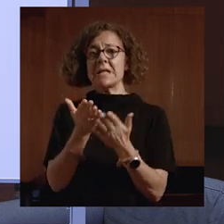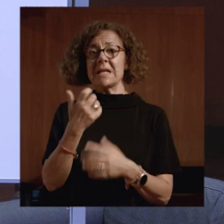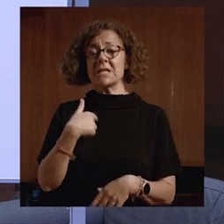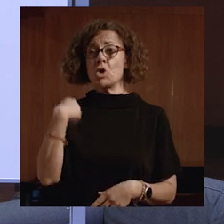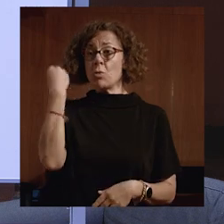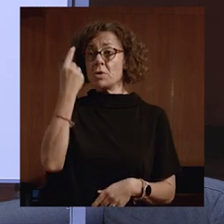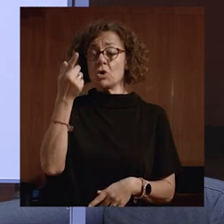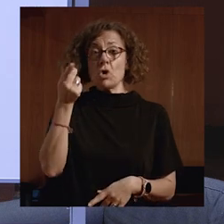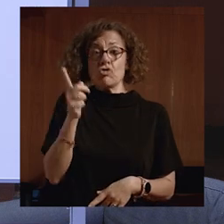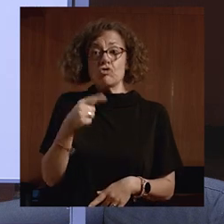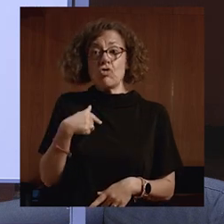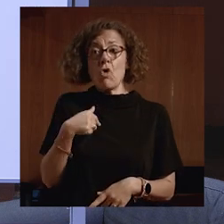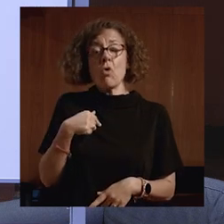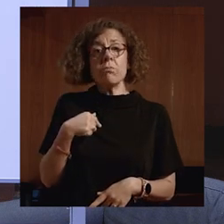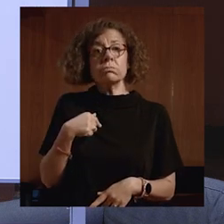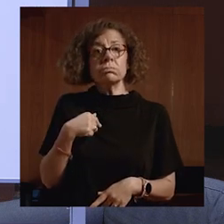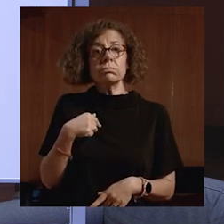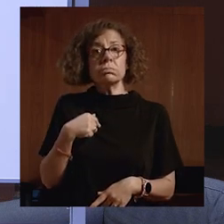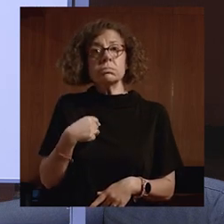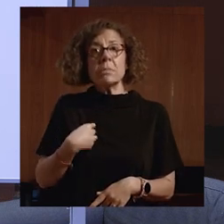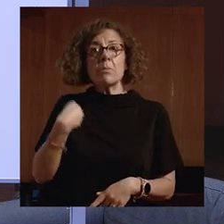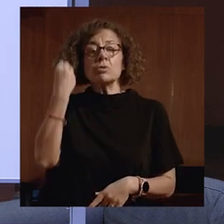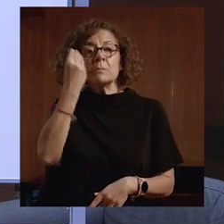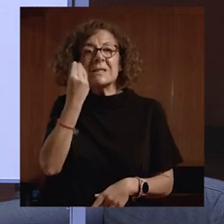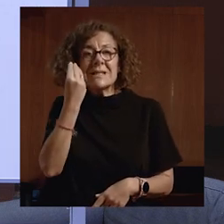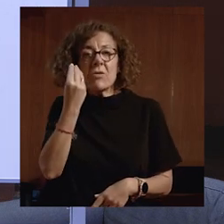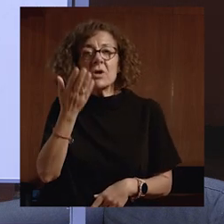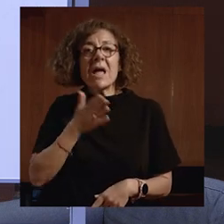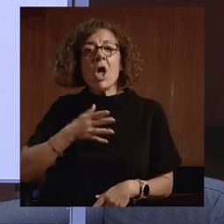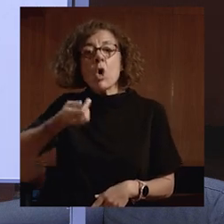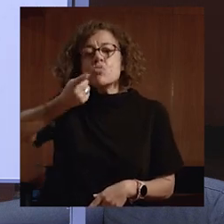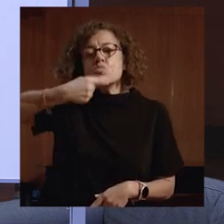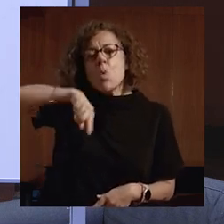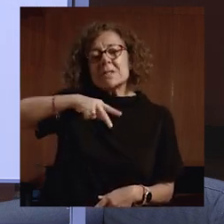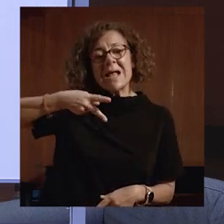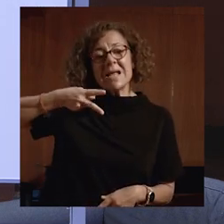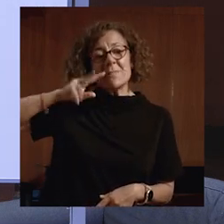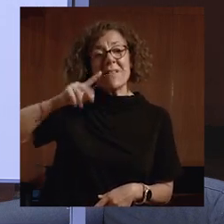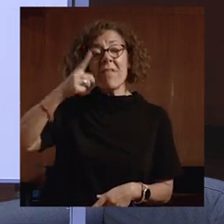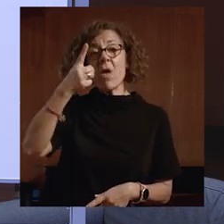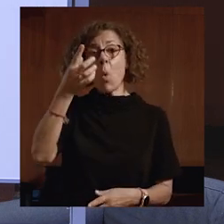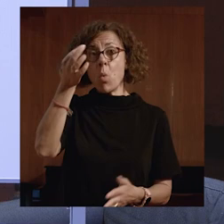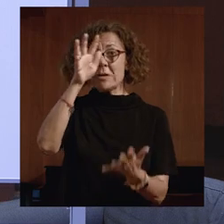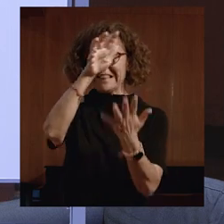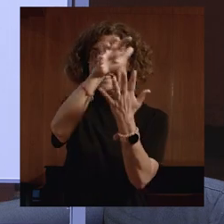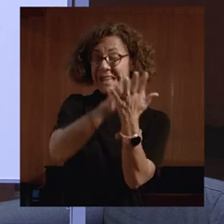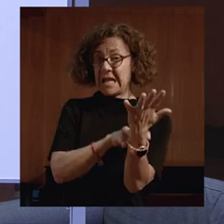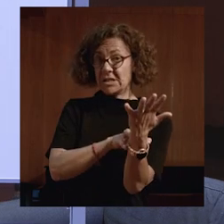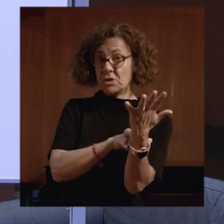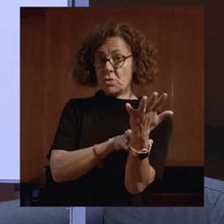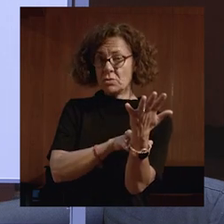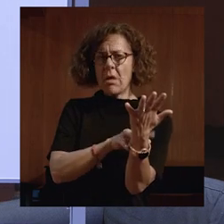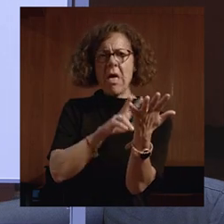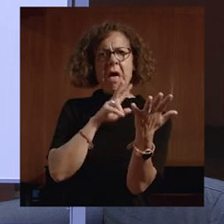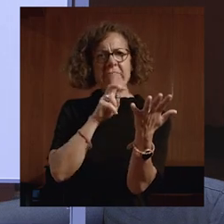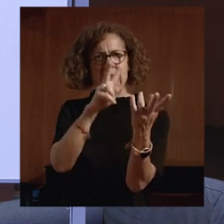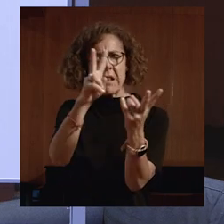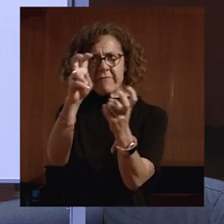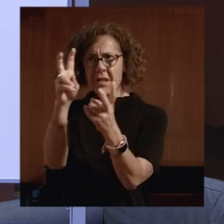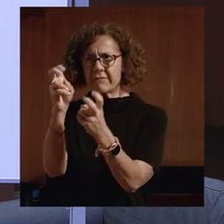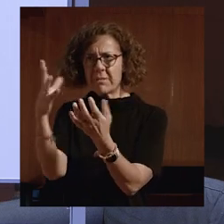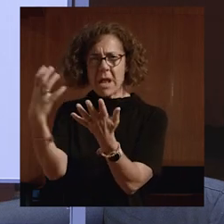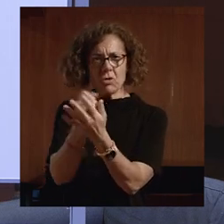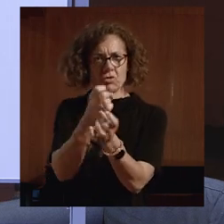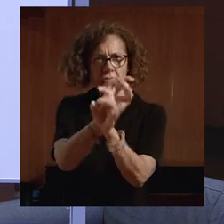creo que simplemente nos hemos arrojado el derecho de decir que nuestra experiencia de un determinado texto vale para todo el mundo tal cual